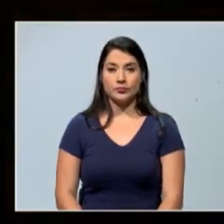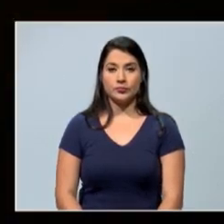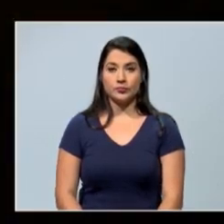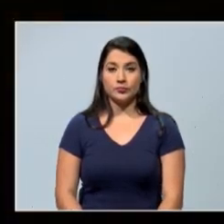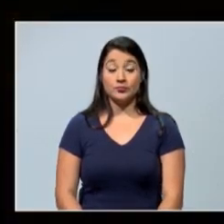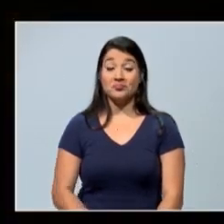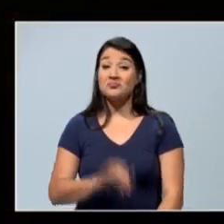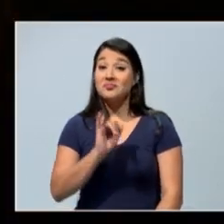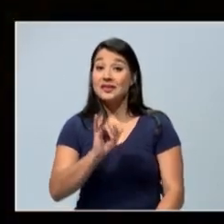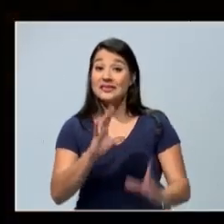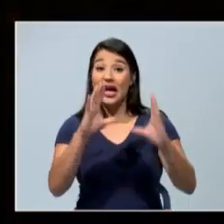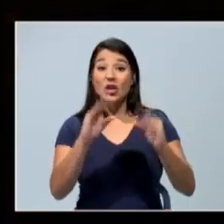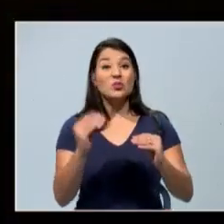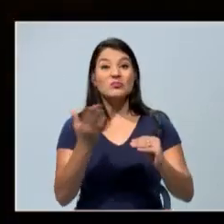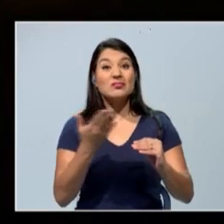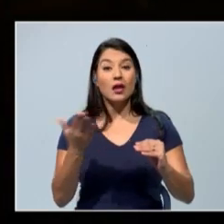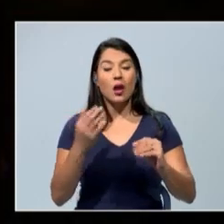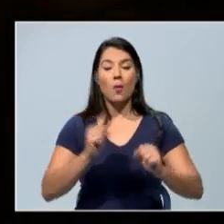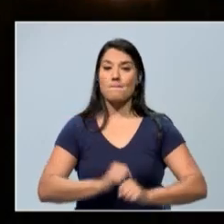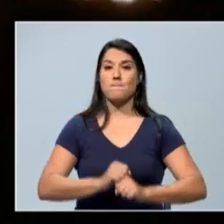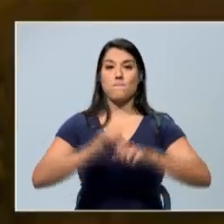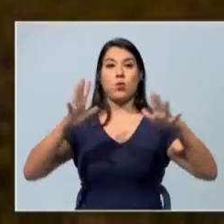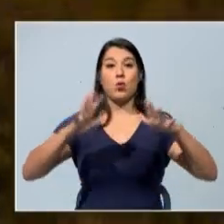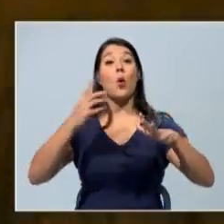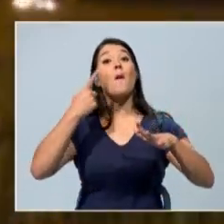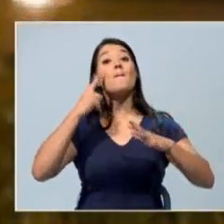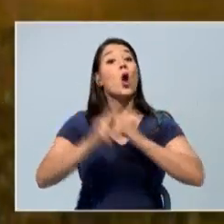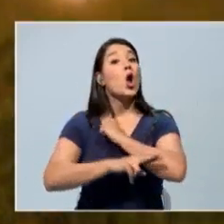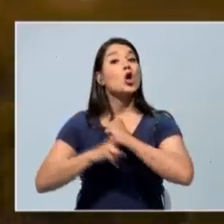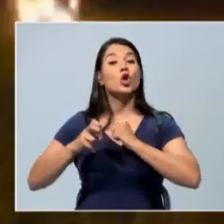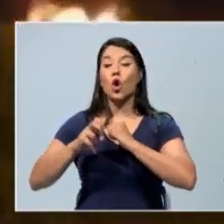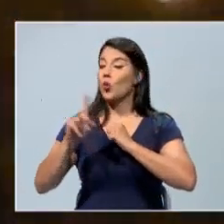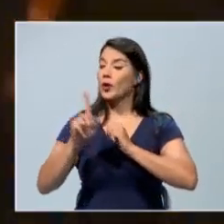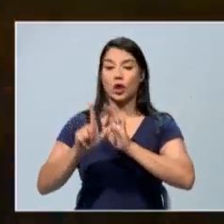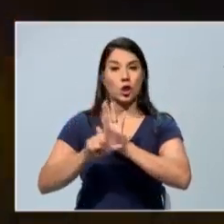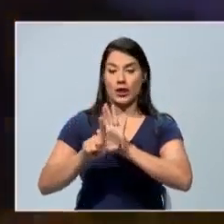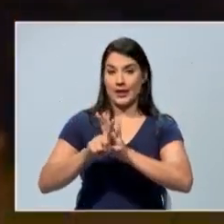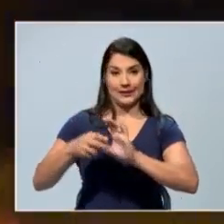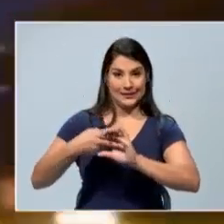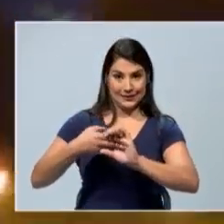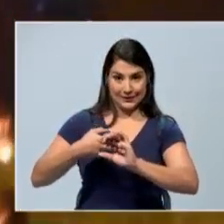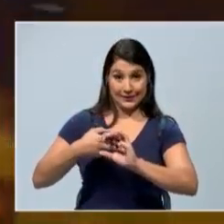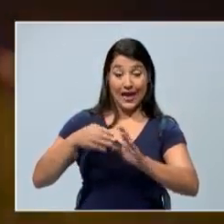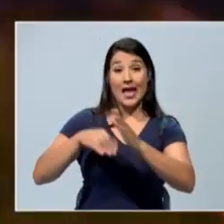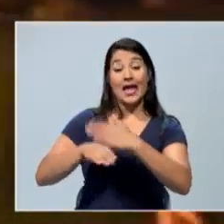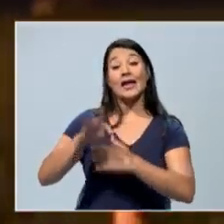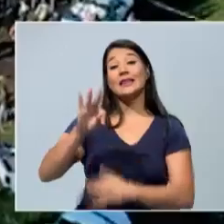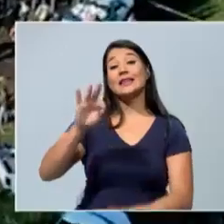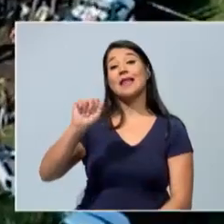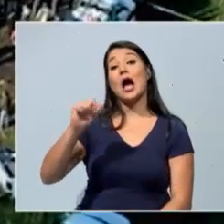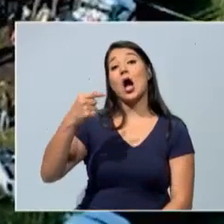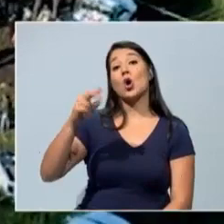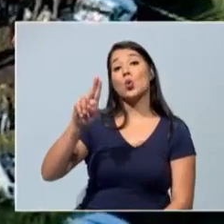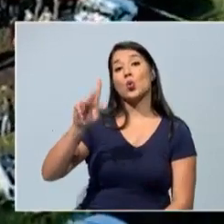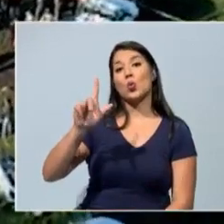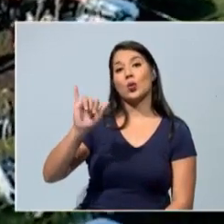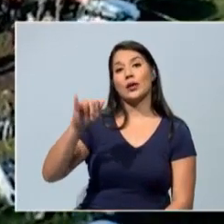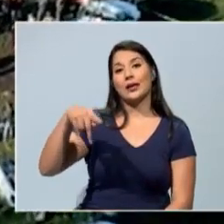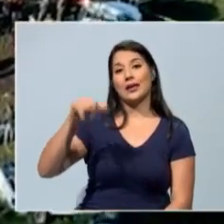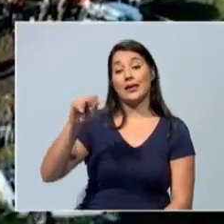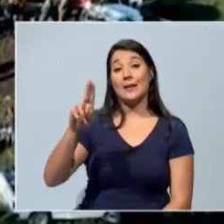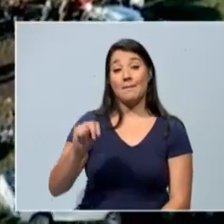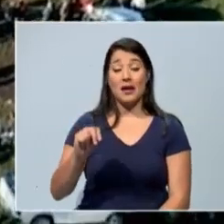Esa noche, una explosión provocada por una toma ilegal en el ducto Tuxpan-Tula en el municipio de Tahuelipán, a 100 kilómetros de la